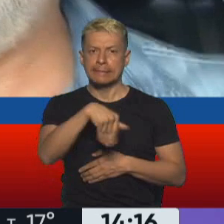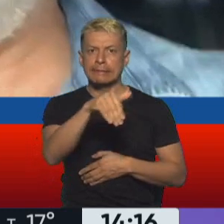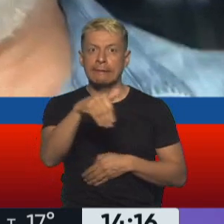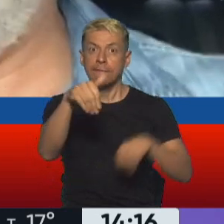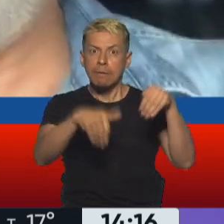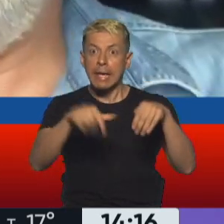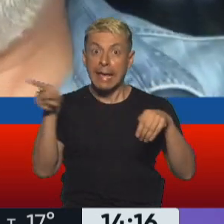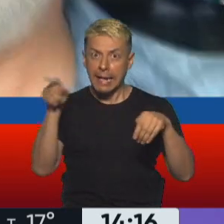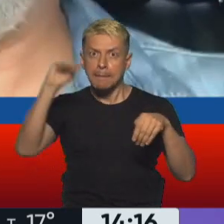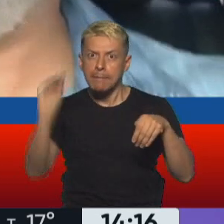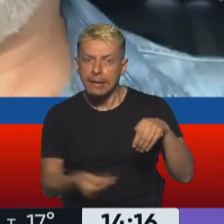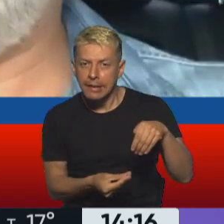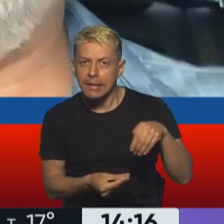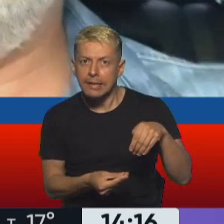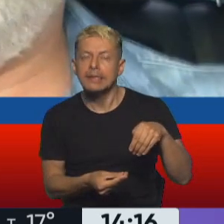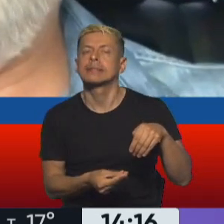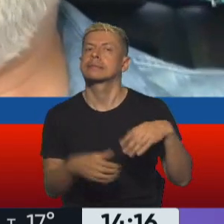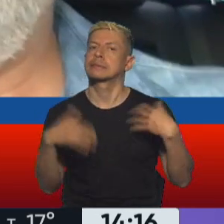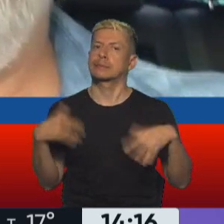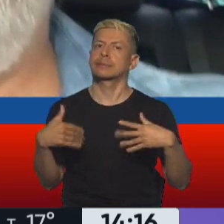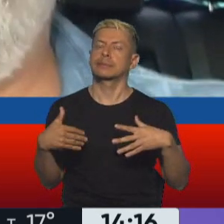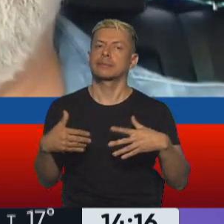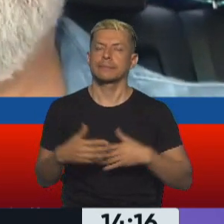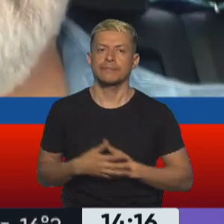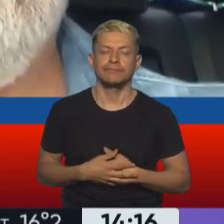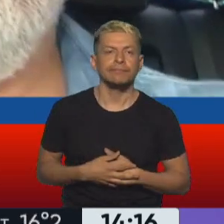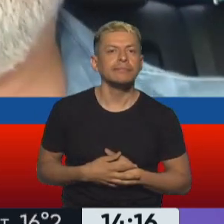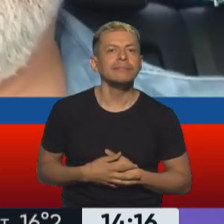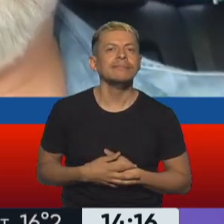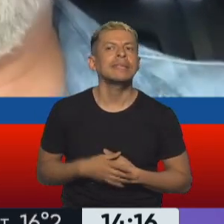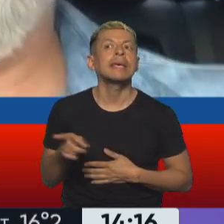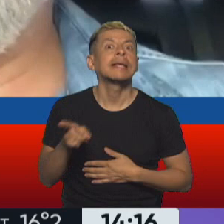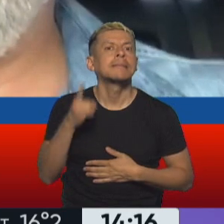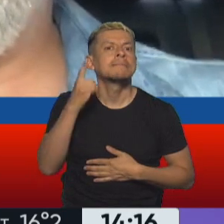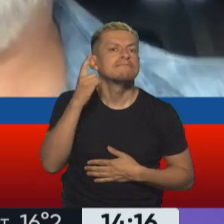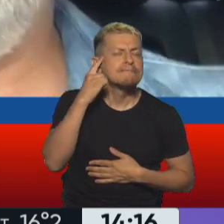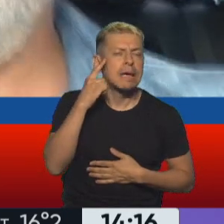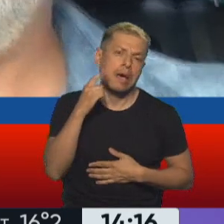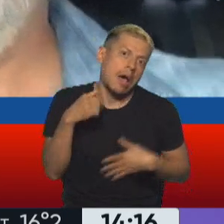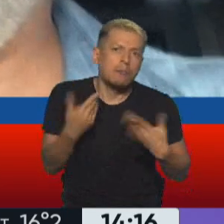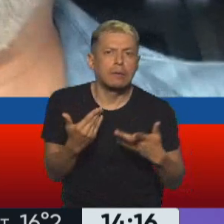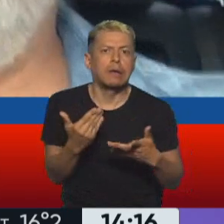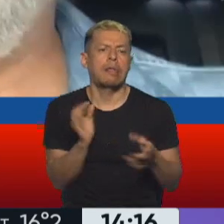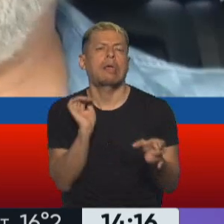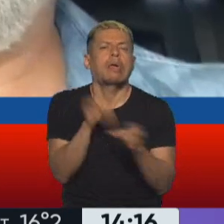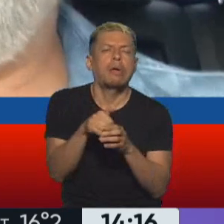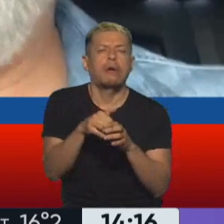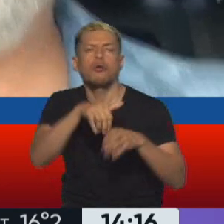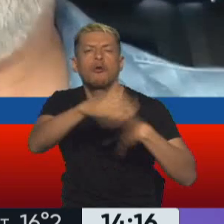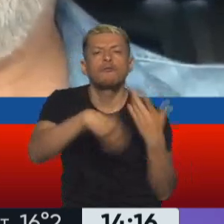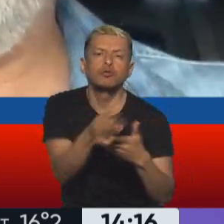elecciones en el próximo año, este resultado más probable hoy, él intenta crear una confusión, crear algún tipo